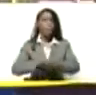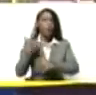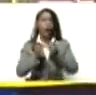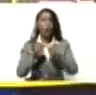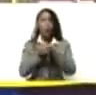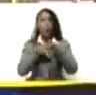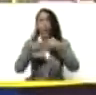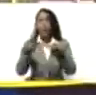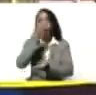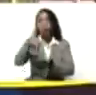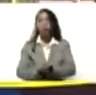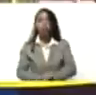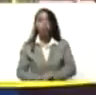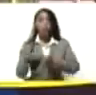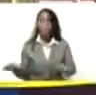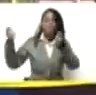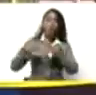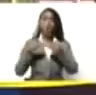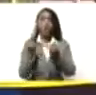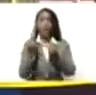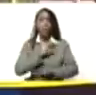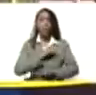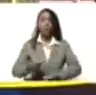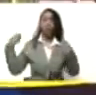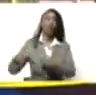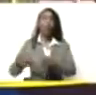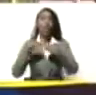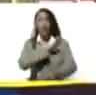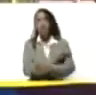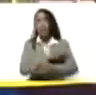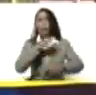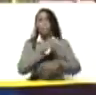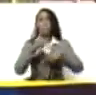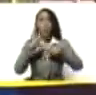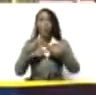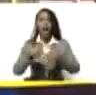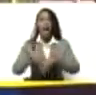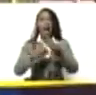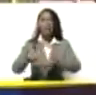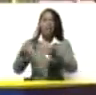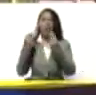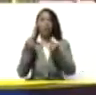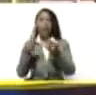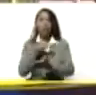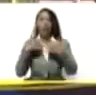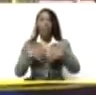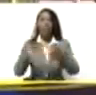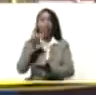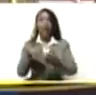maestro de cuba' allá los conocí cuando era maestro en los valles del tuy